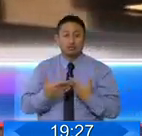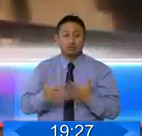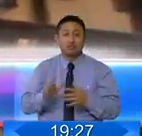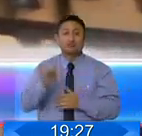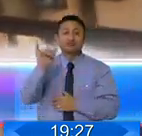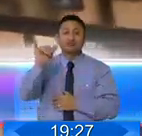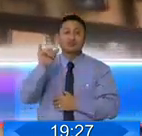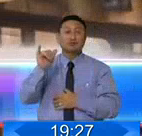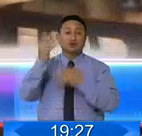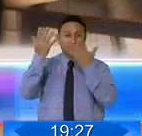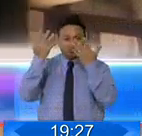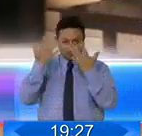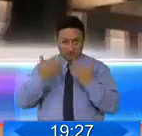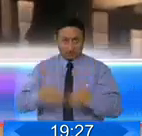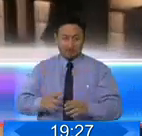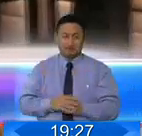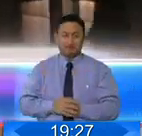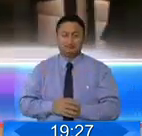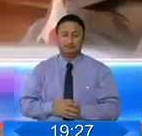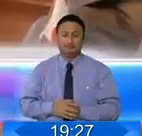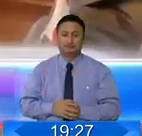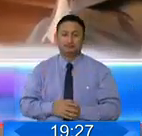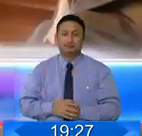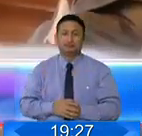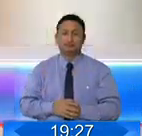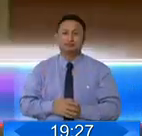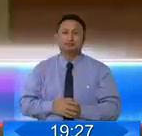este sábado 8 de septiembre.